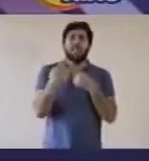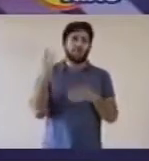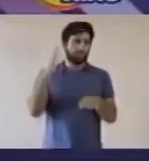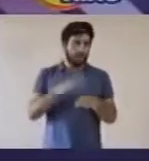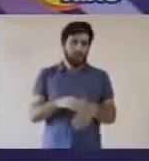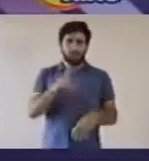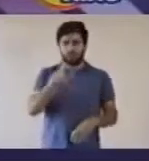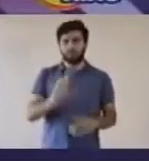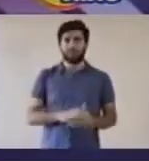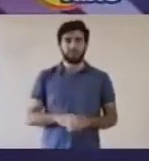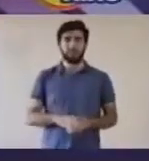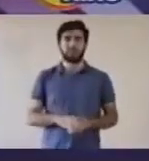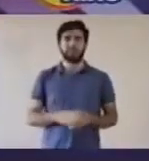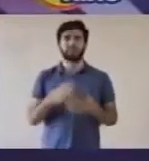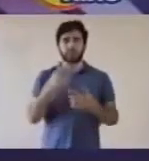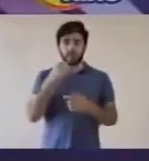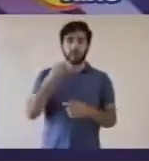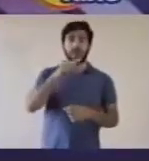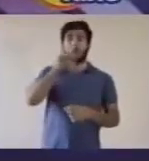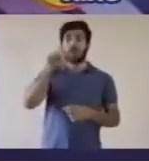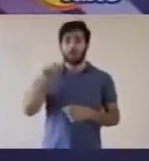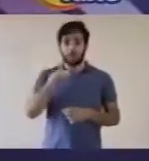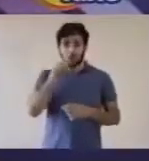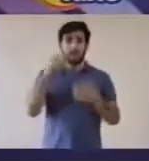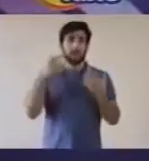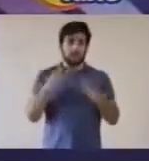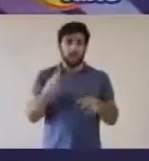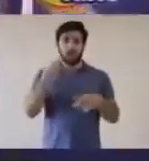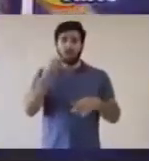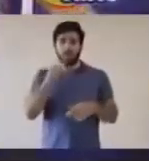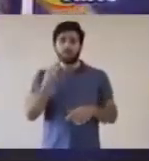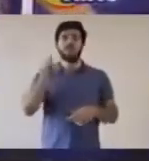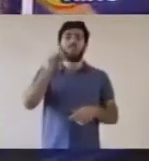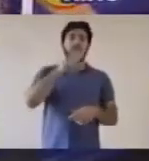Sácala lo más que puedas. Ahora hacia el otro lado.